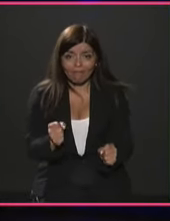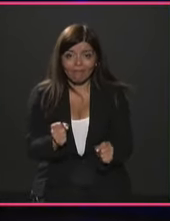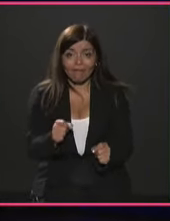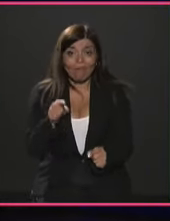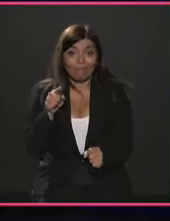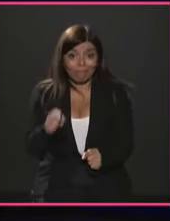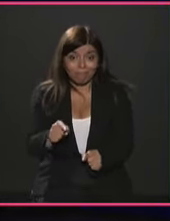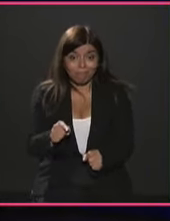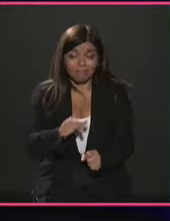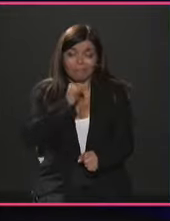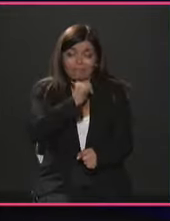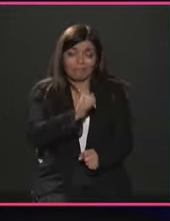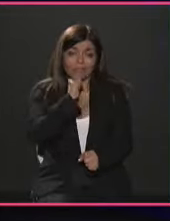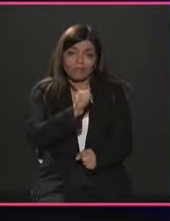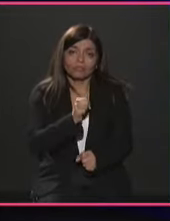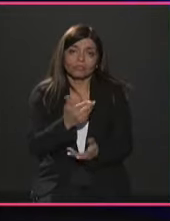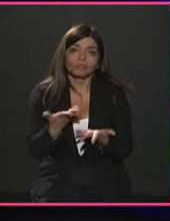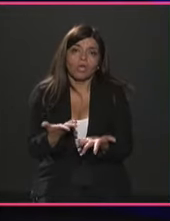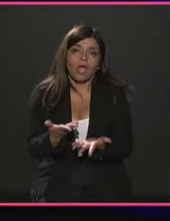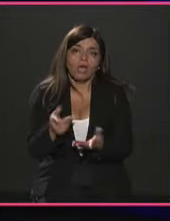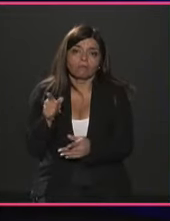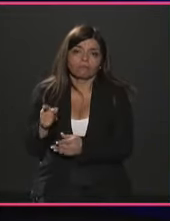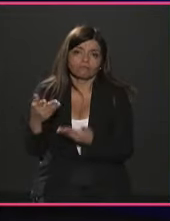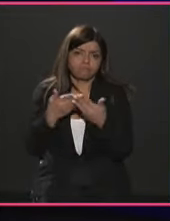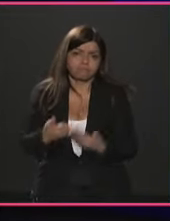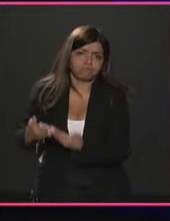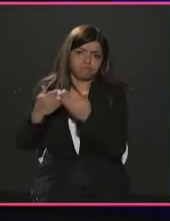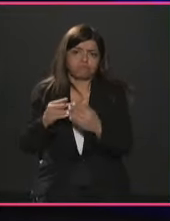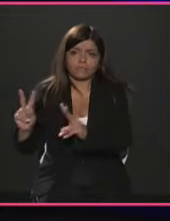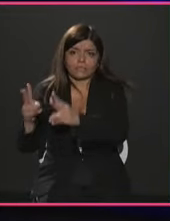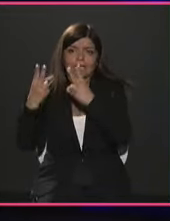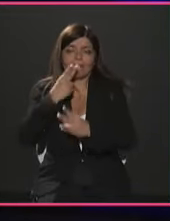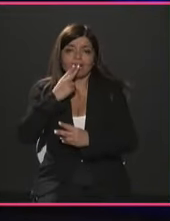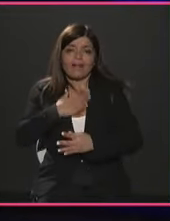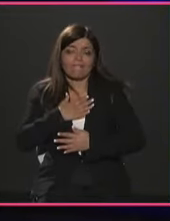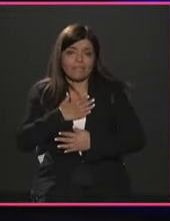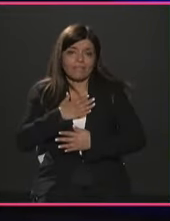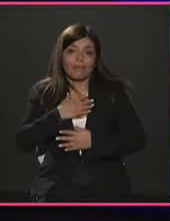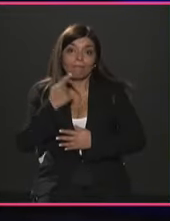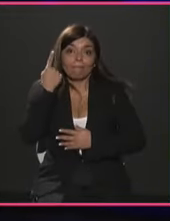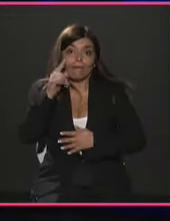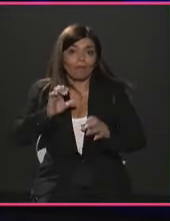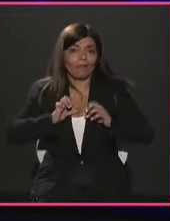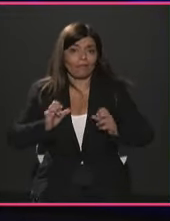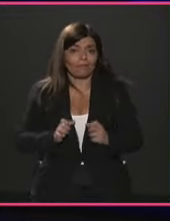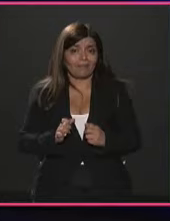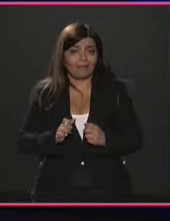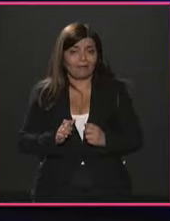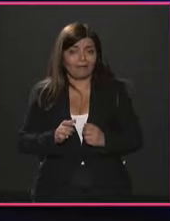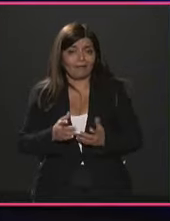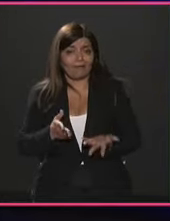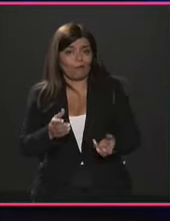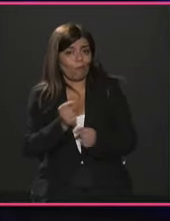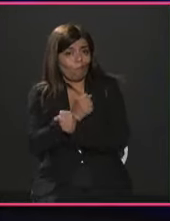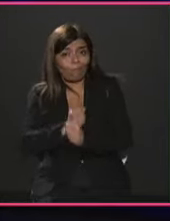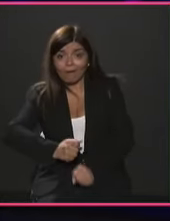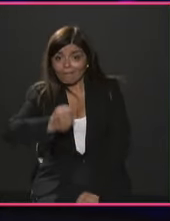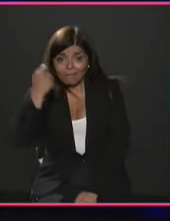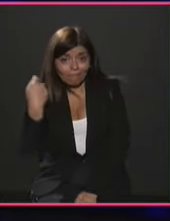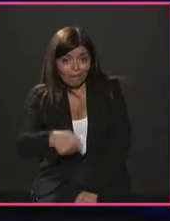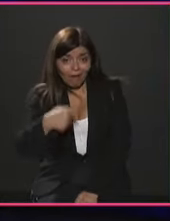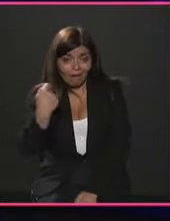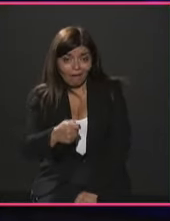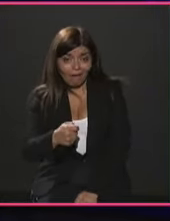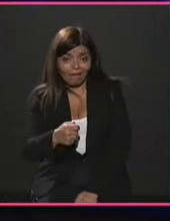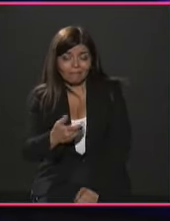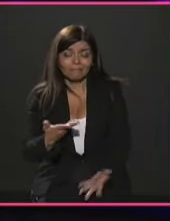es muy poco ético tener que pueda salvar la vida de alguien pero que no puedan obtenerlo porque no pueden